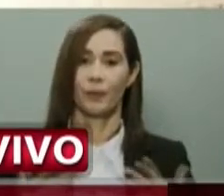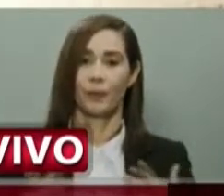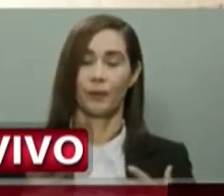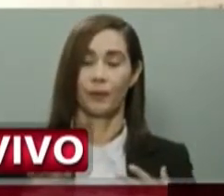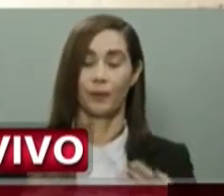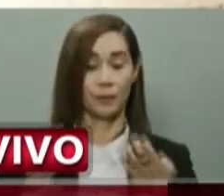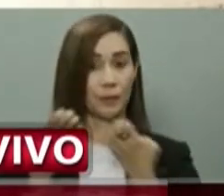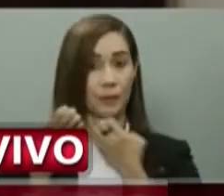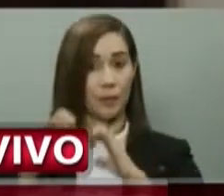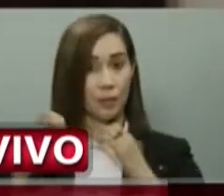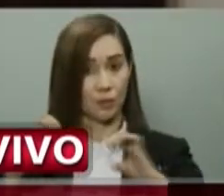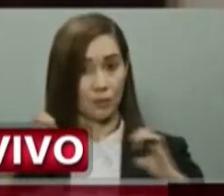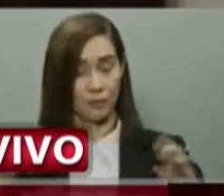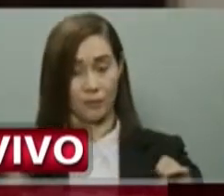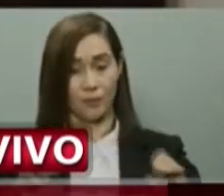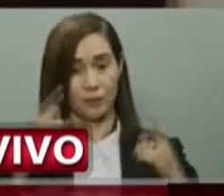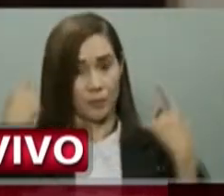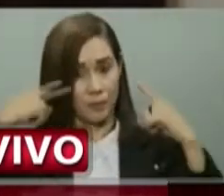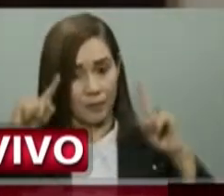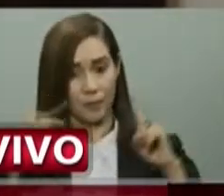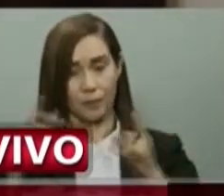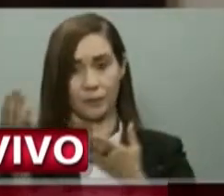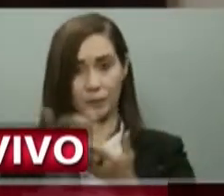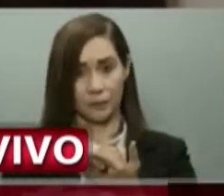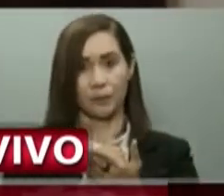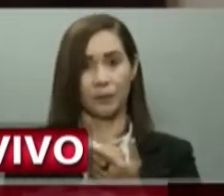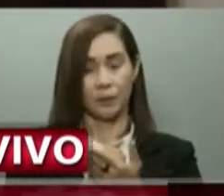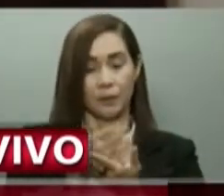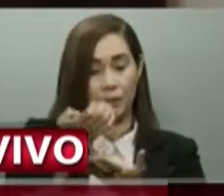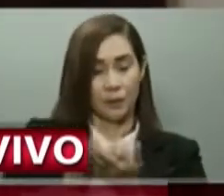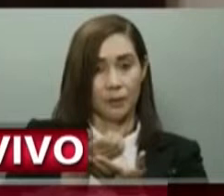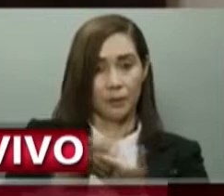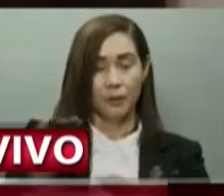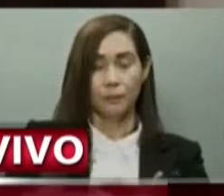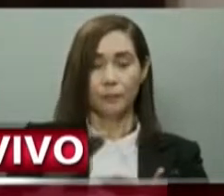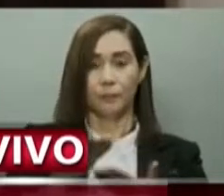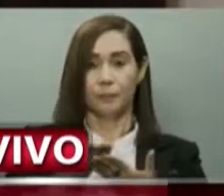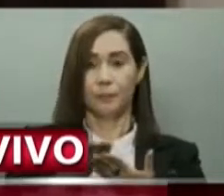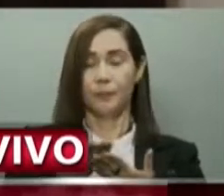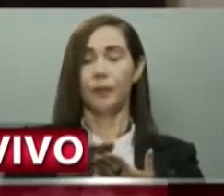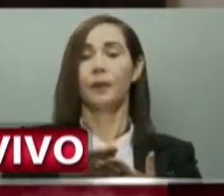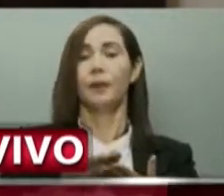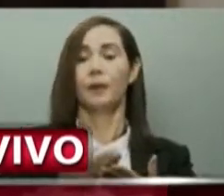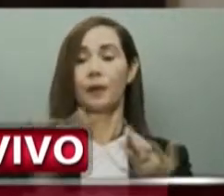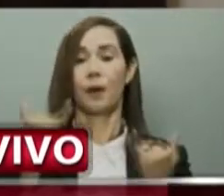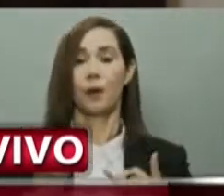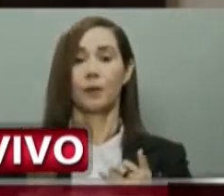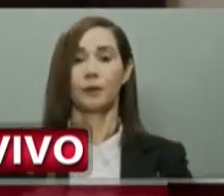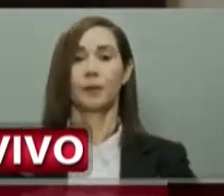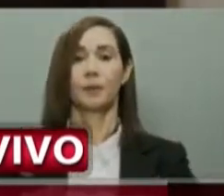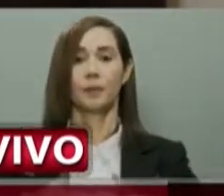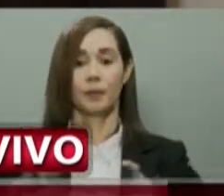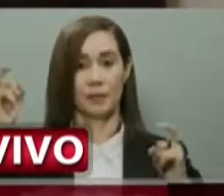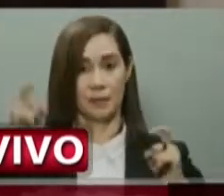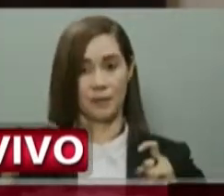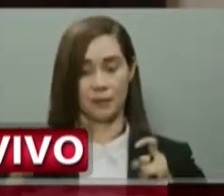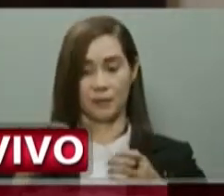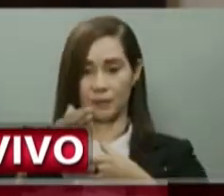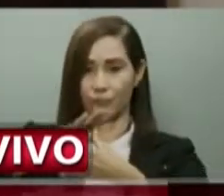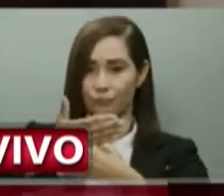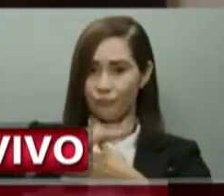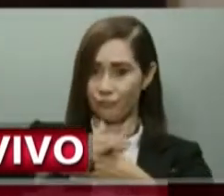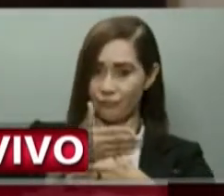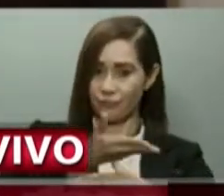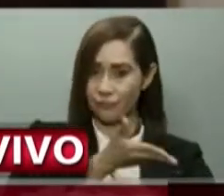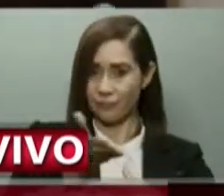Los esfuerzos para apuntalar esta recuperación económica que estamos viviendo tienen que ser